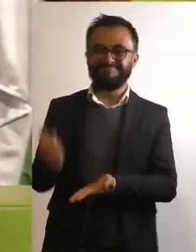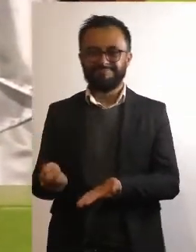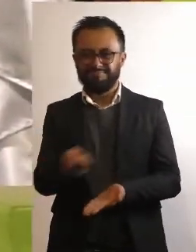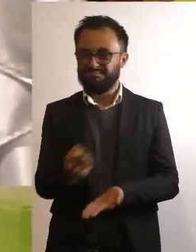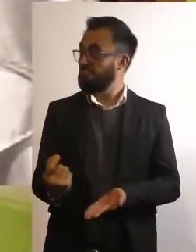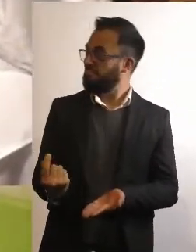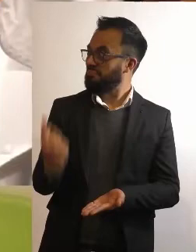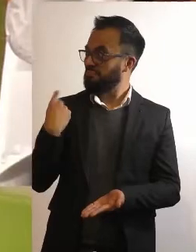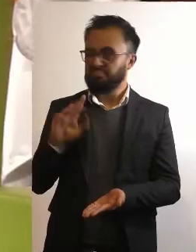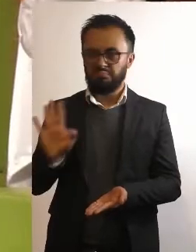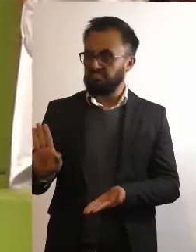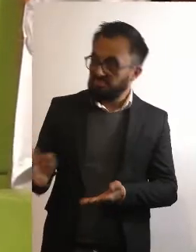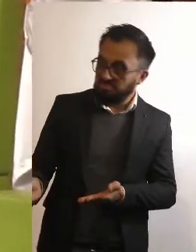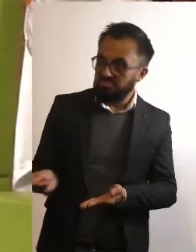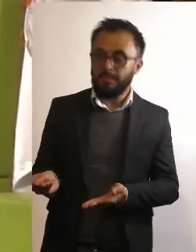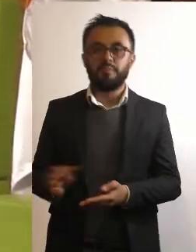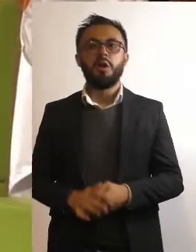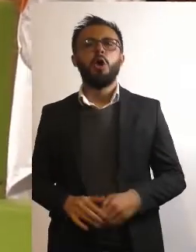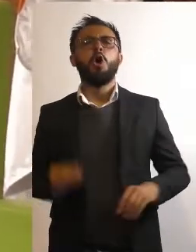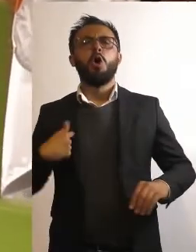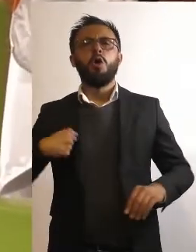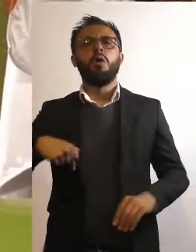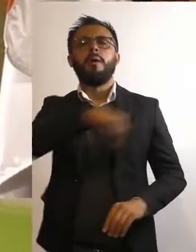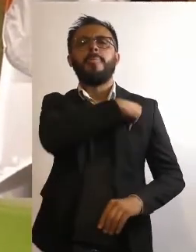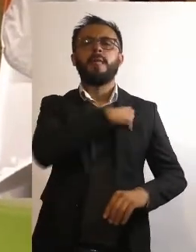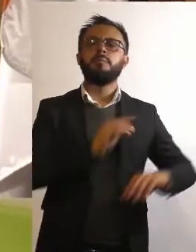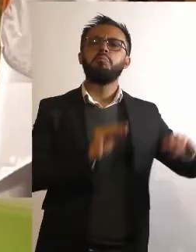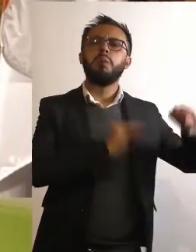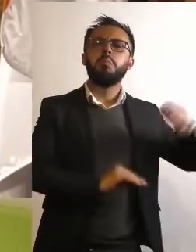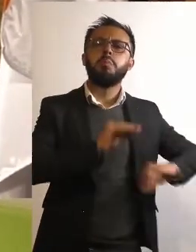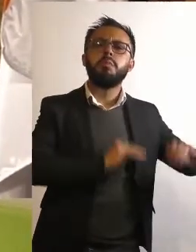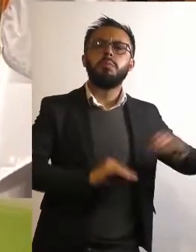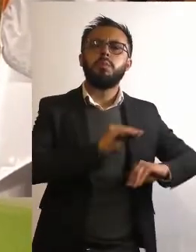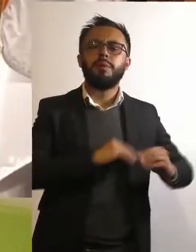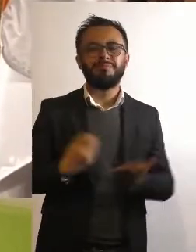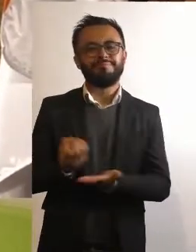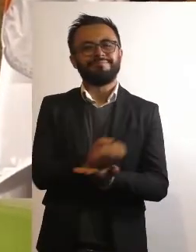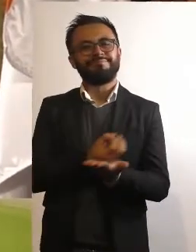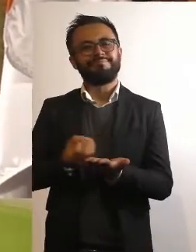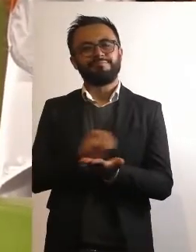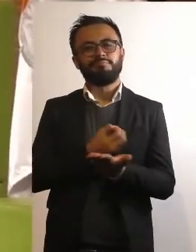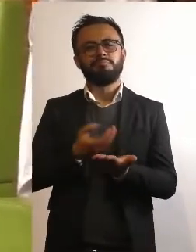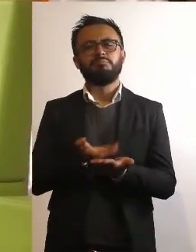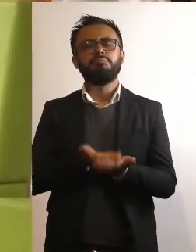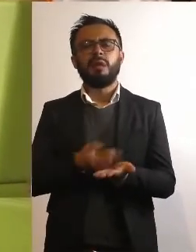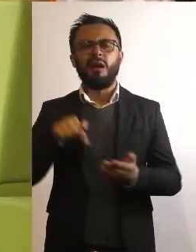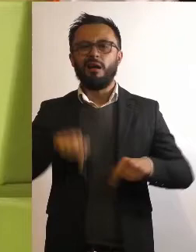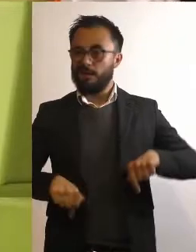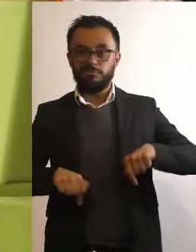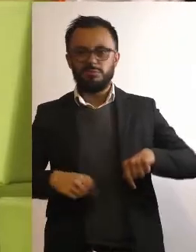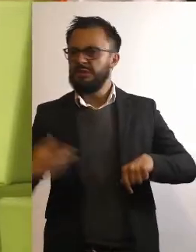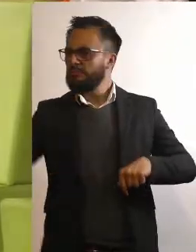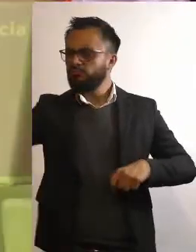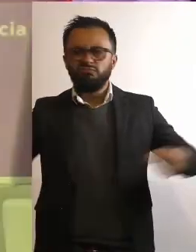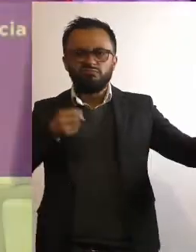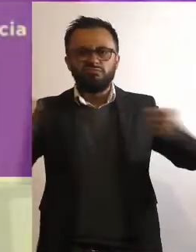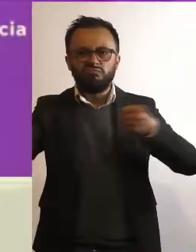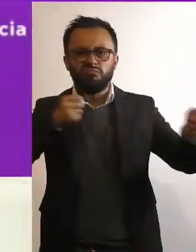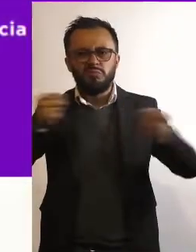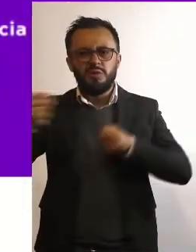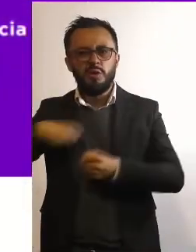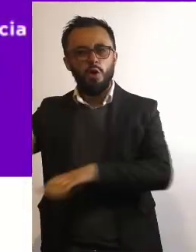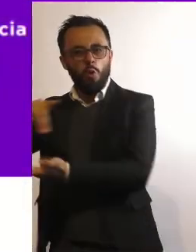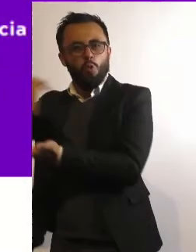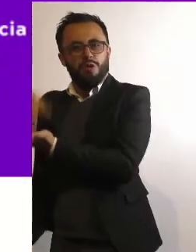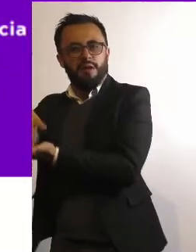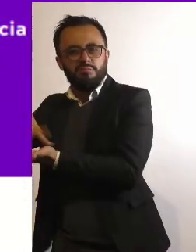estructurado una presentación en conjunto con las diferentes unidades académicas y